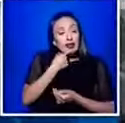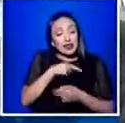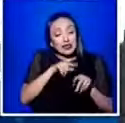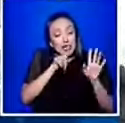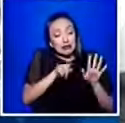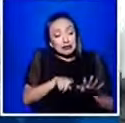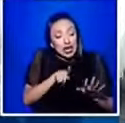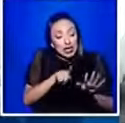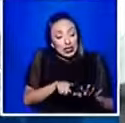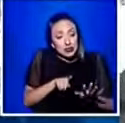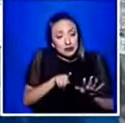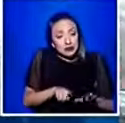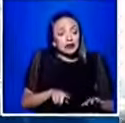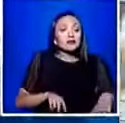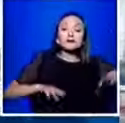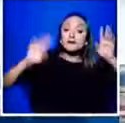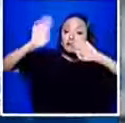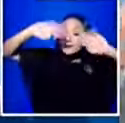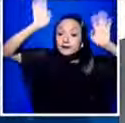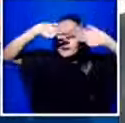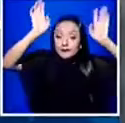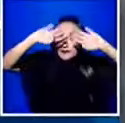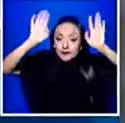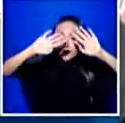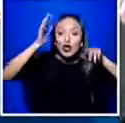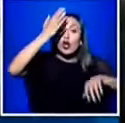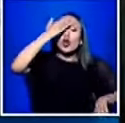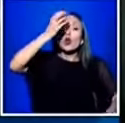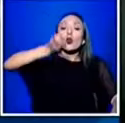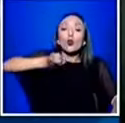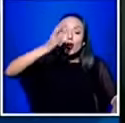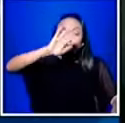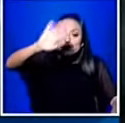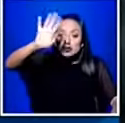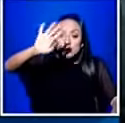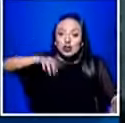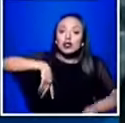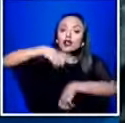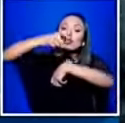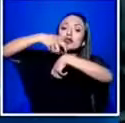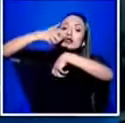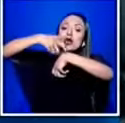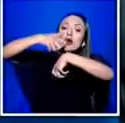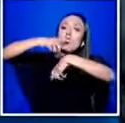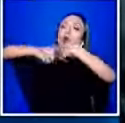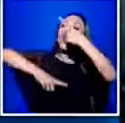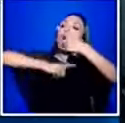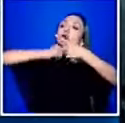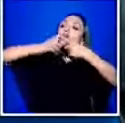una hora. Maestros, buenos días, maestros. ¿Cuándo será que acaban?